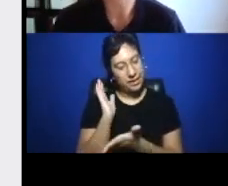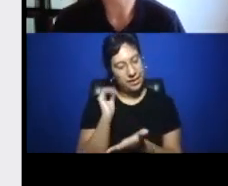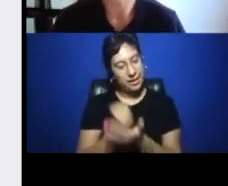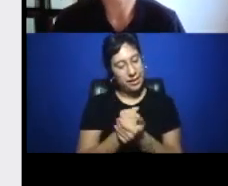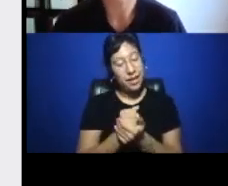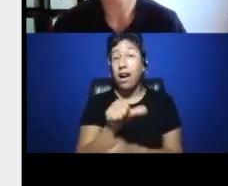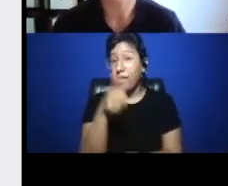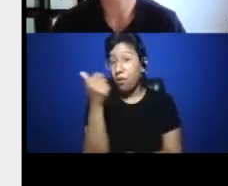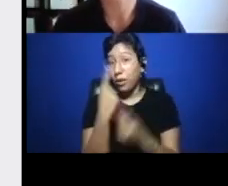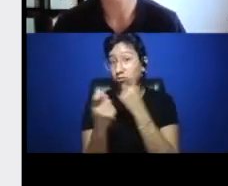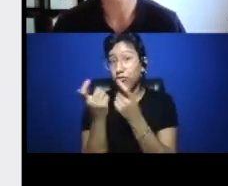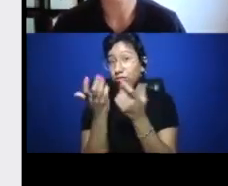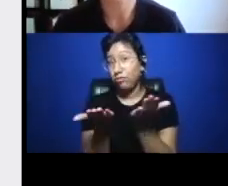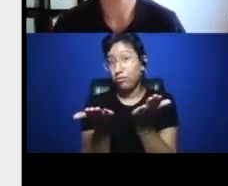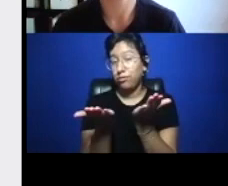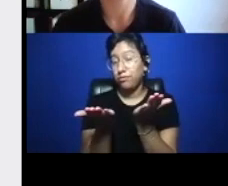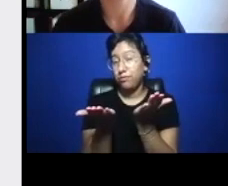Okay. ¿Alguna otra pregunta?